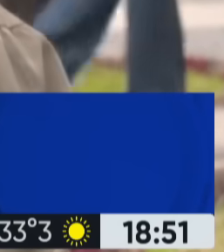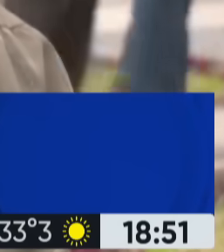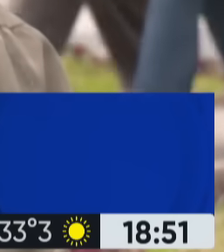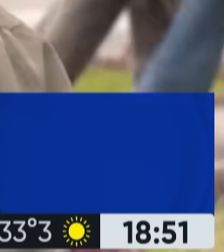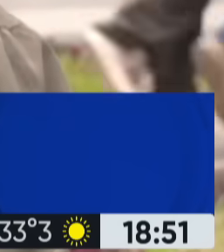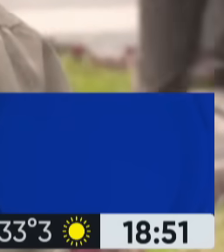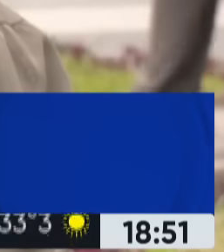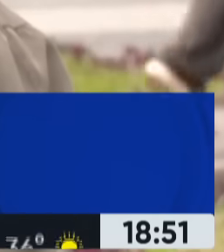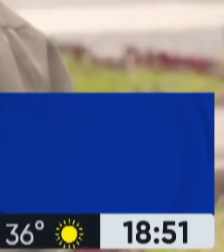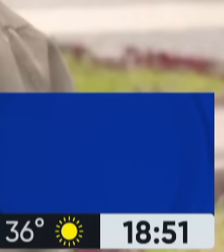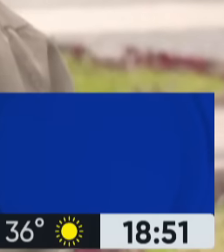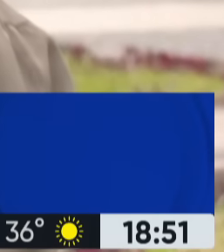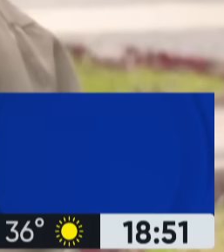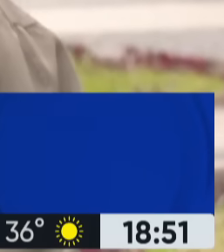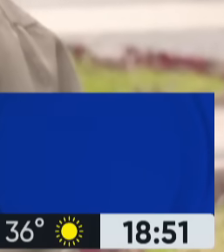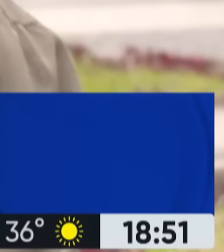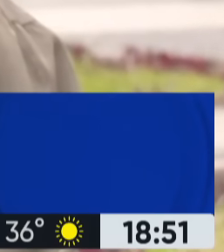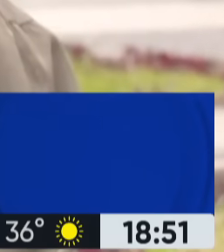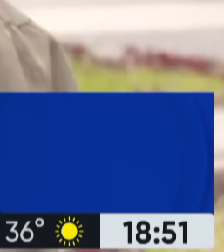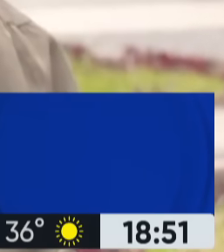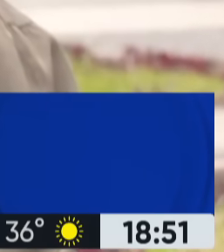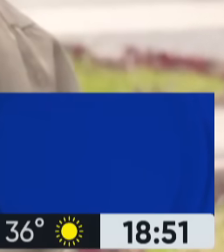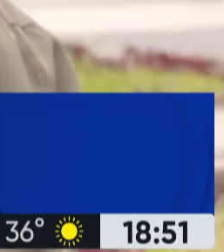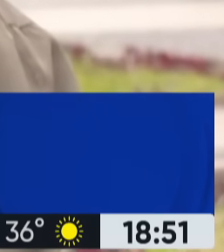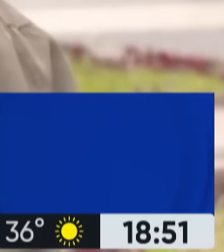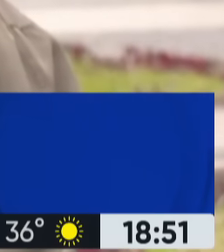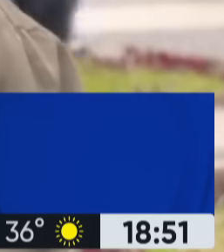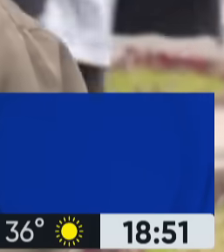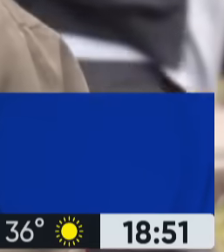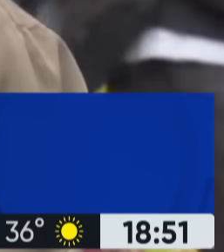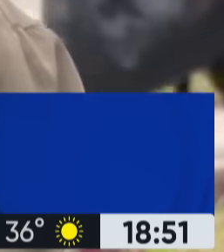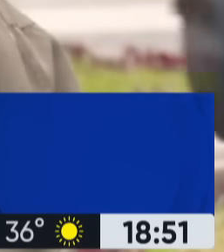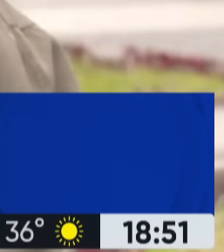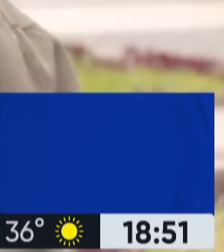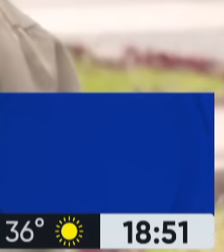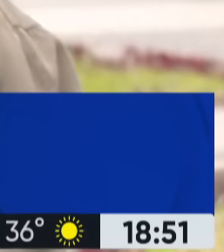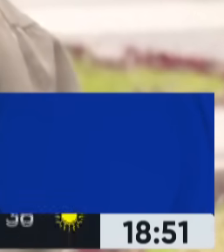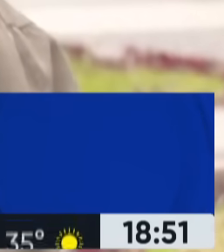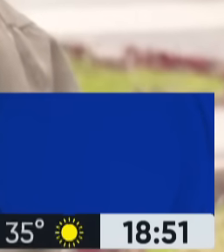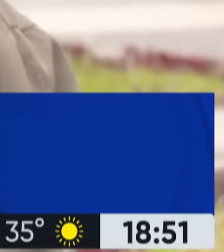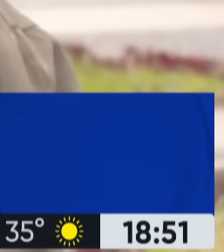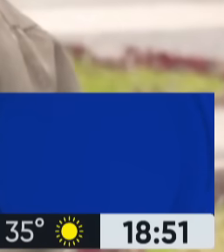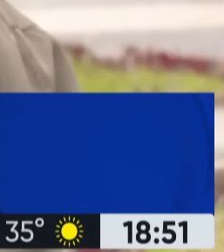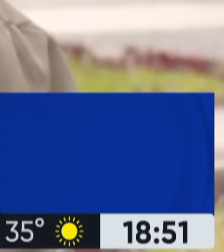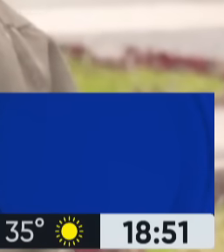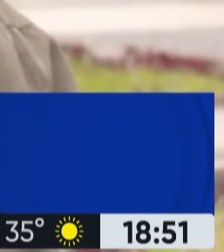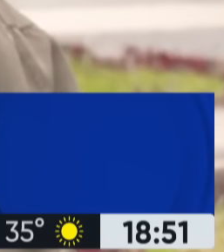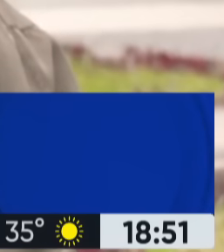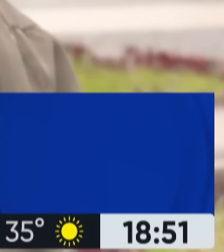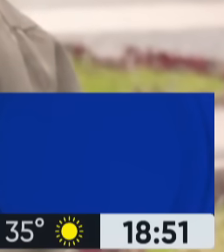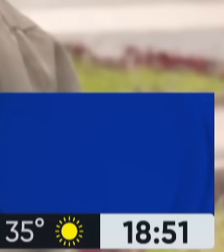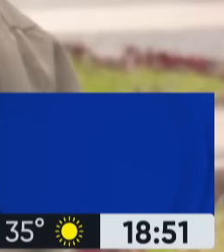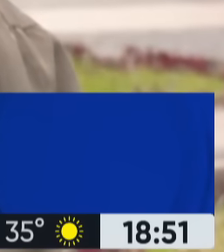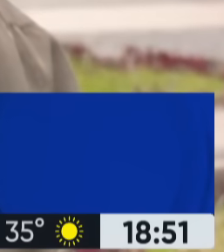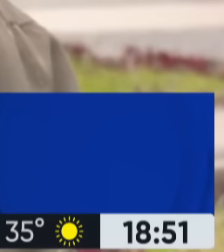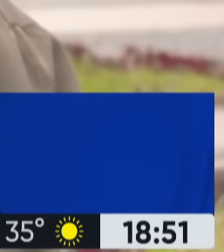orgullo nacional como peruanos que lo estamos haciendo y muchas personas nos están viendo y eso es lo que va a generar un gran impacto acá a lo largo del futuro, porque de qué me sirve dejar